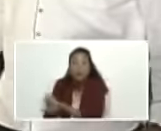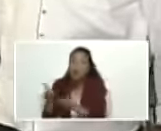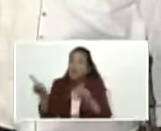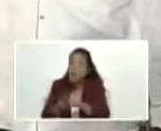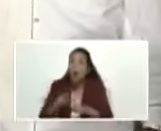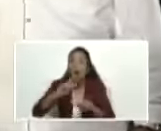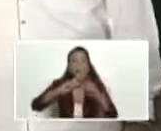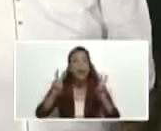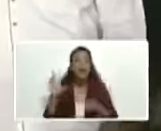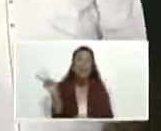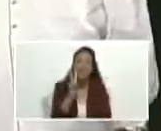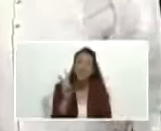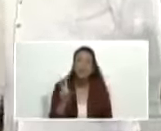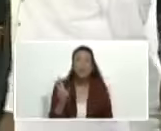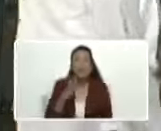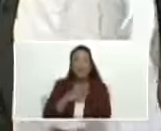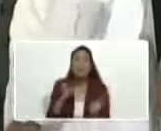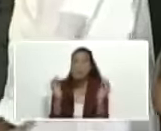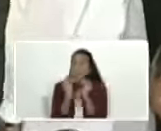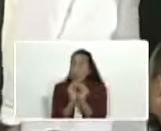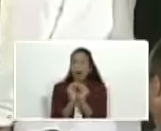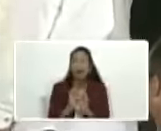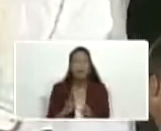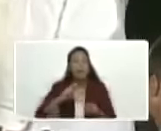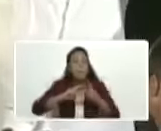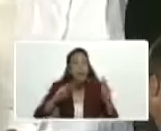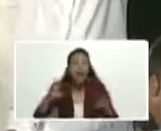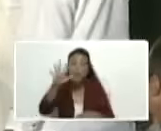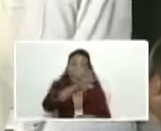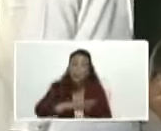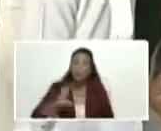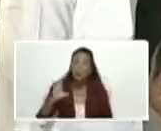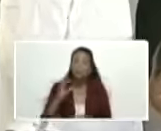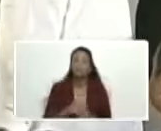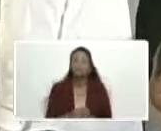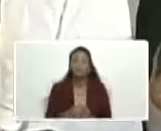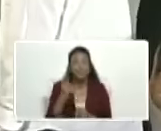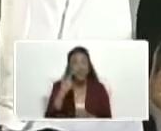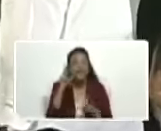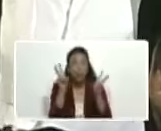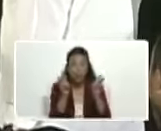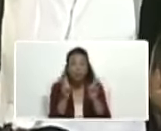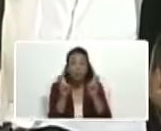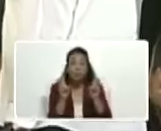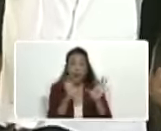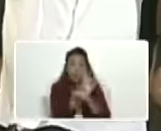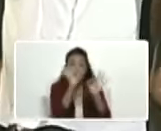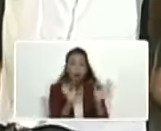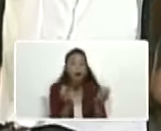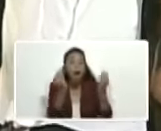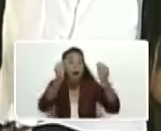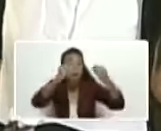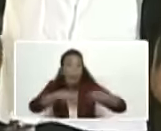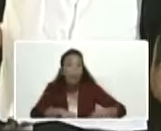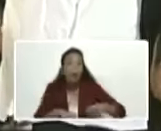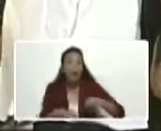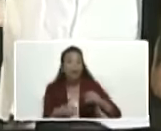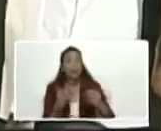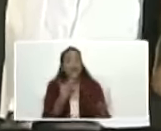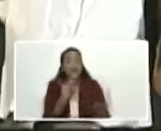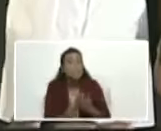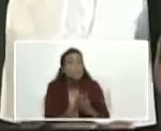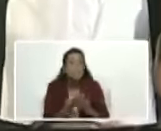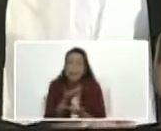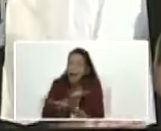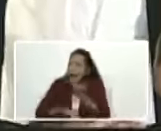Venezuela, la estabilidad de Venezuela es la paz de Colombia. Esto como parte de la cooperación, agradecido